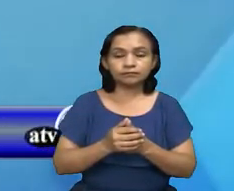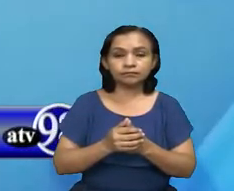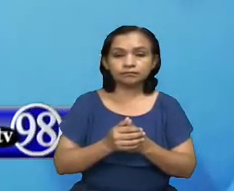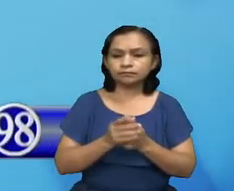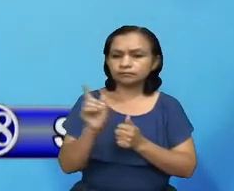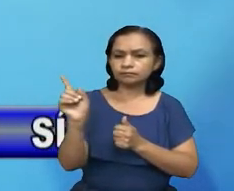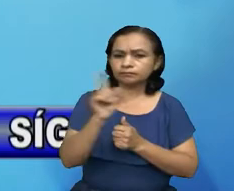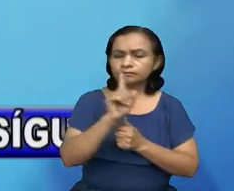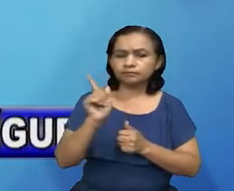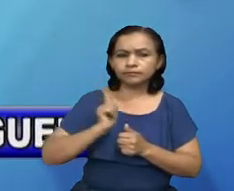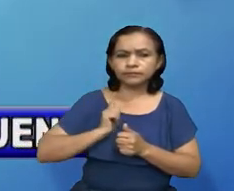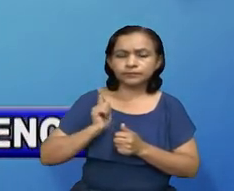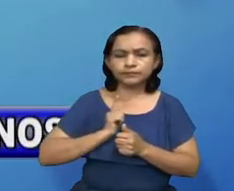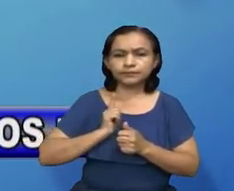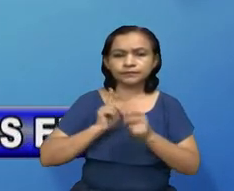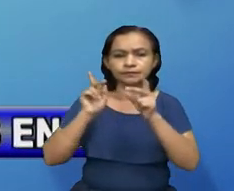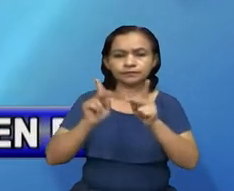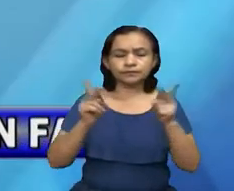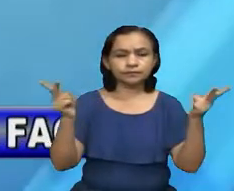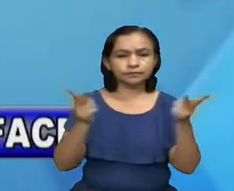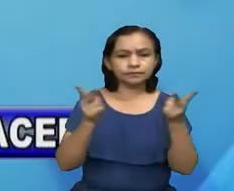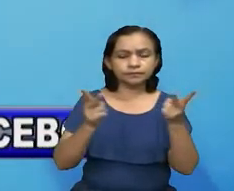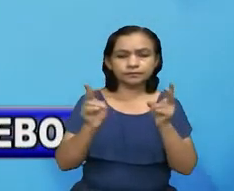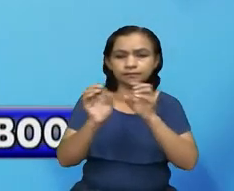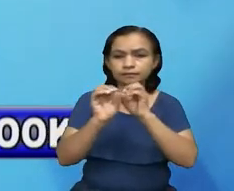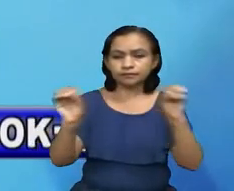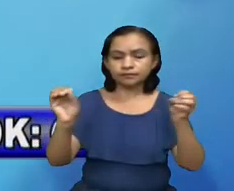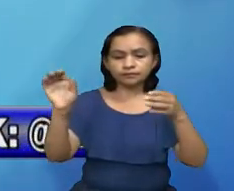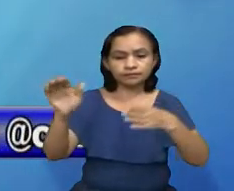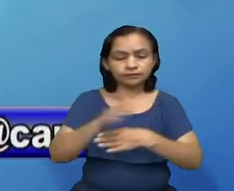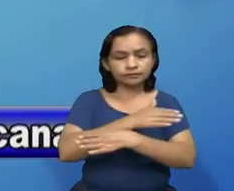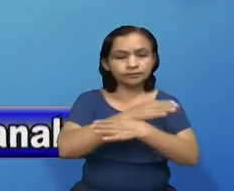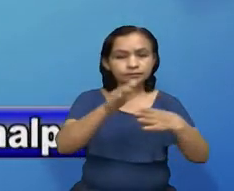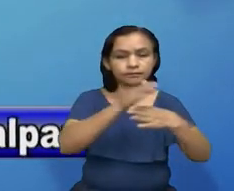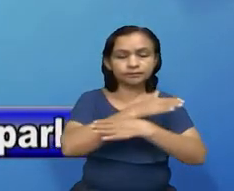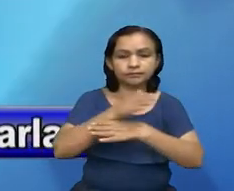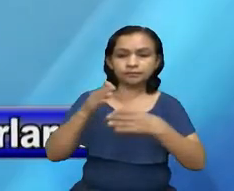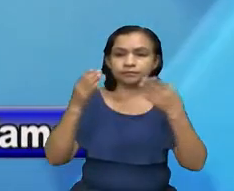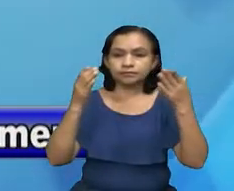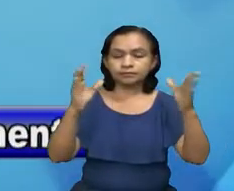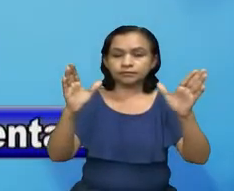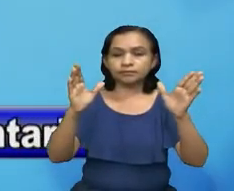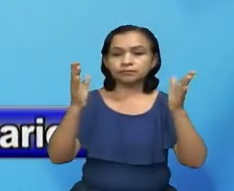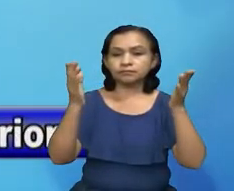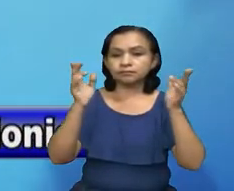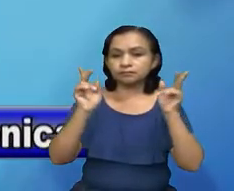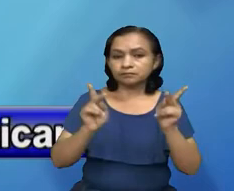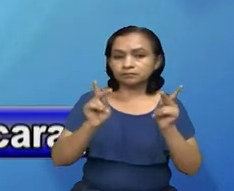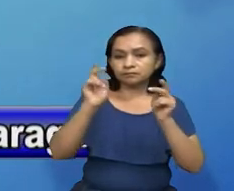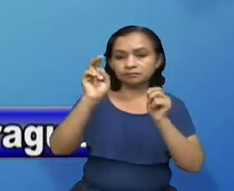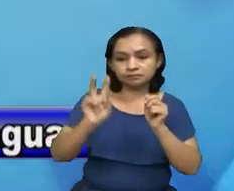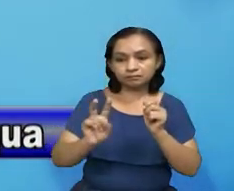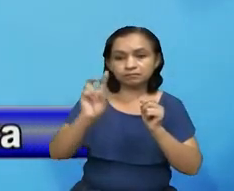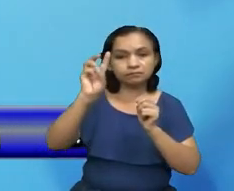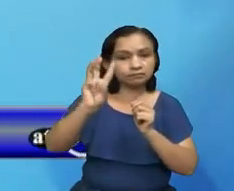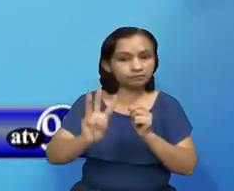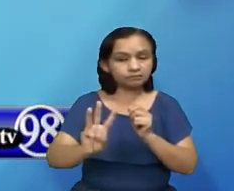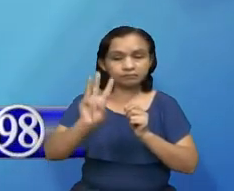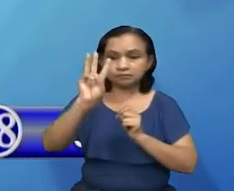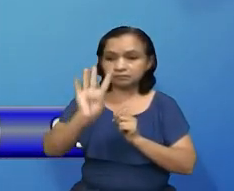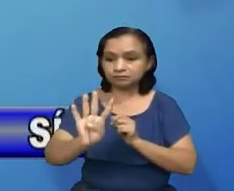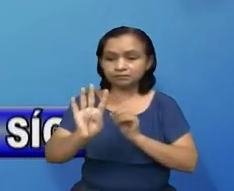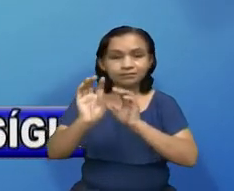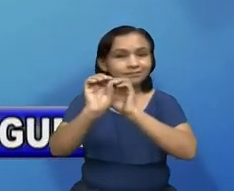hay ciudadanos tampoco de distintas categorías, de primera o de segunda o de tercera o de